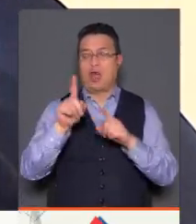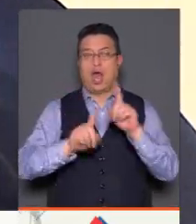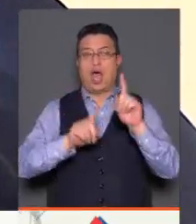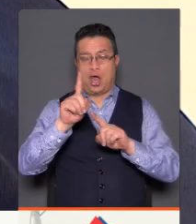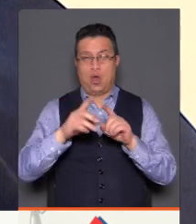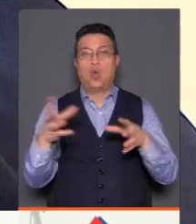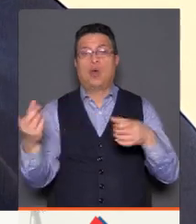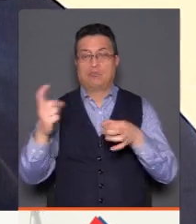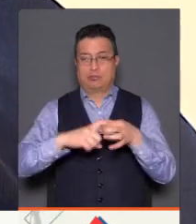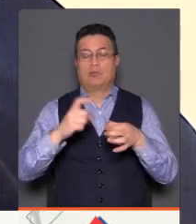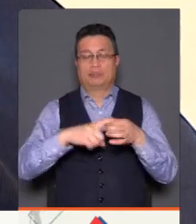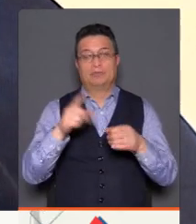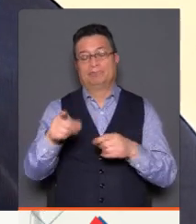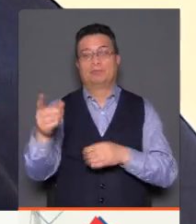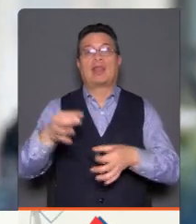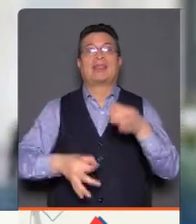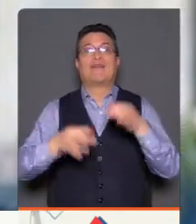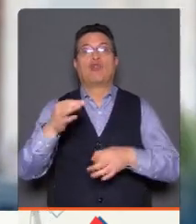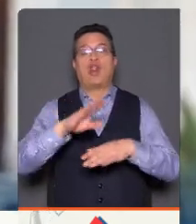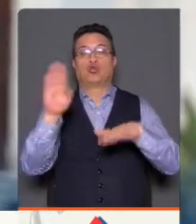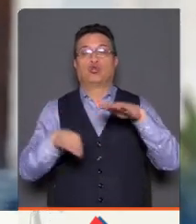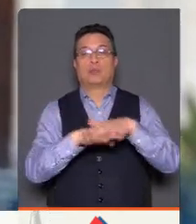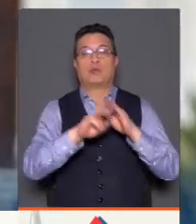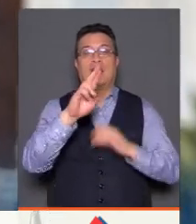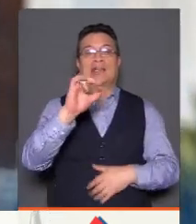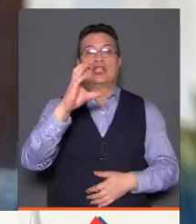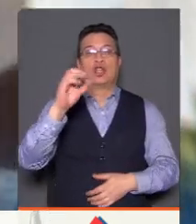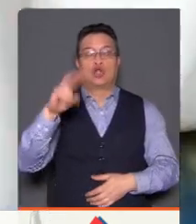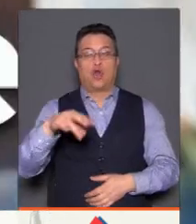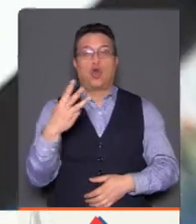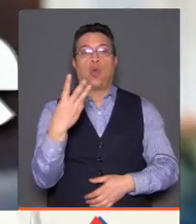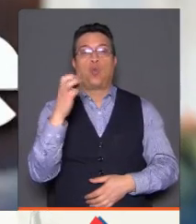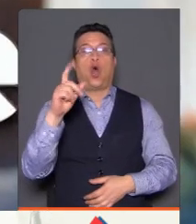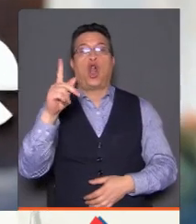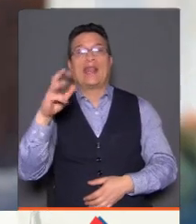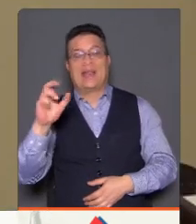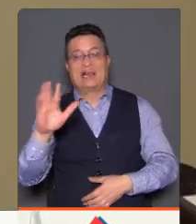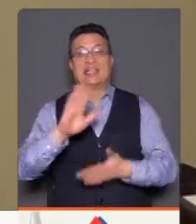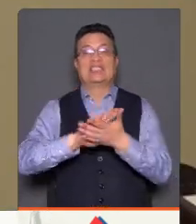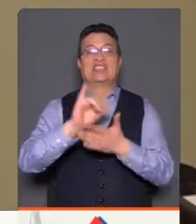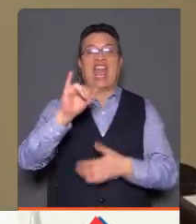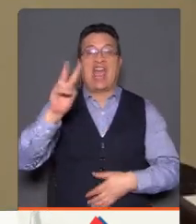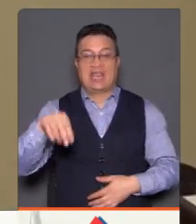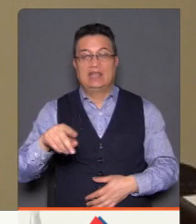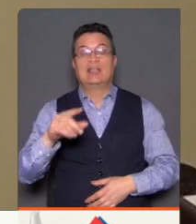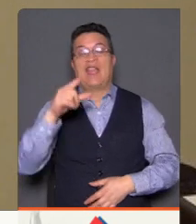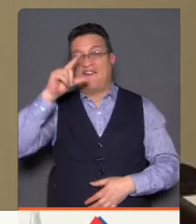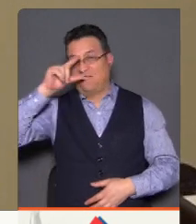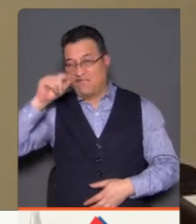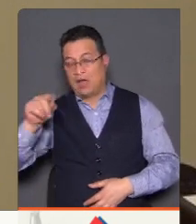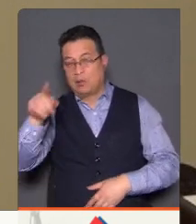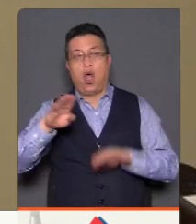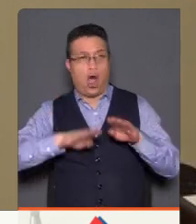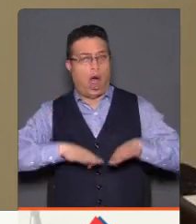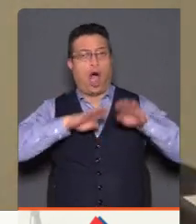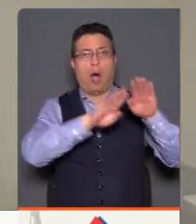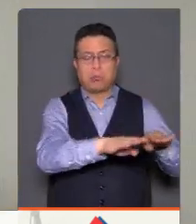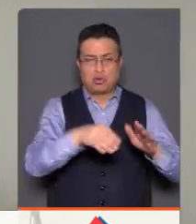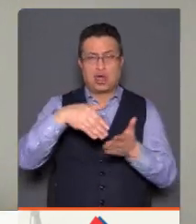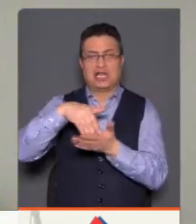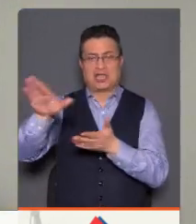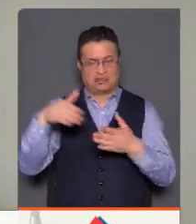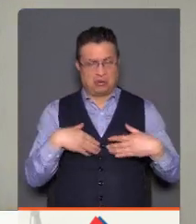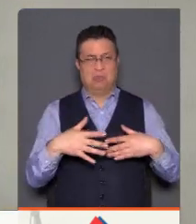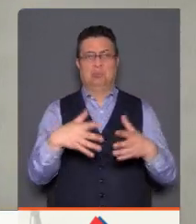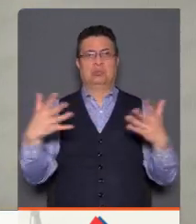militantes a pasar al Tribunal Supremo a los senadores Rincón y Walker, al ex timonel Fuad Chain y al ex mandatario Eduardo Frei por su apoyo explícito al rechazo. Cuadro